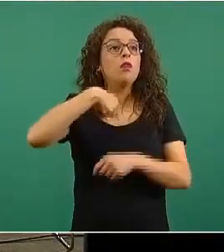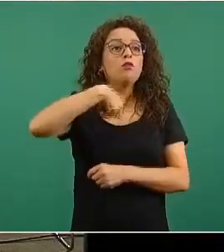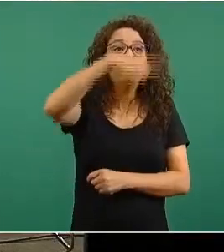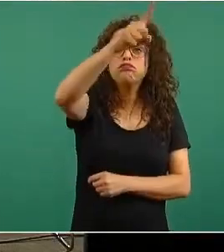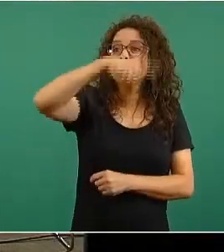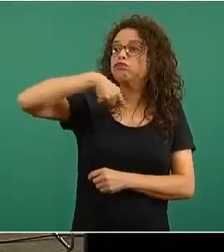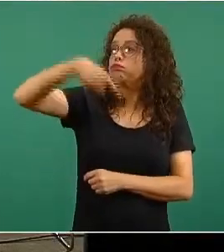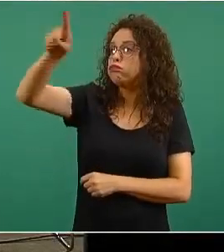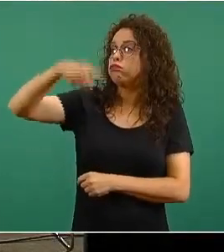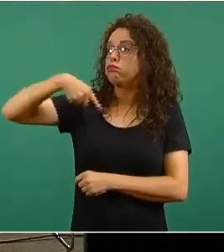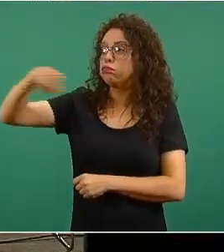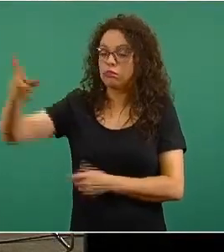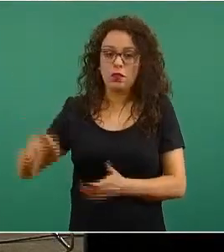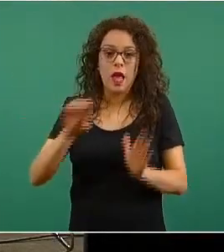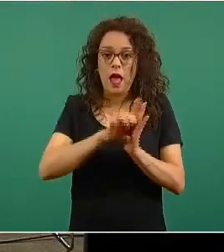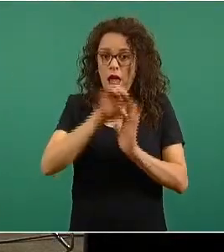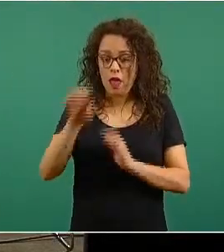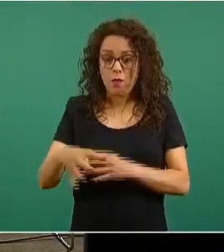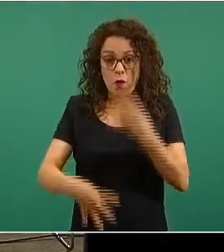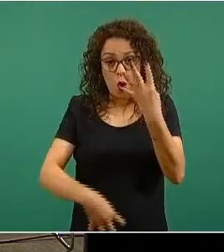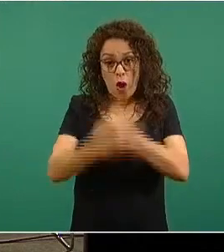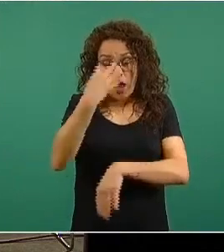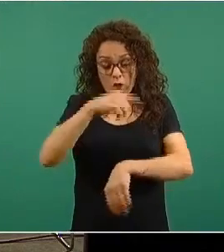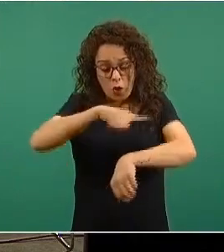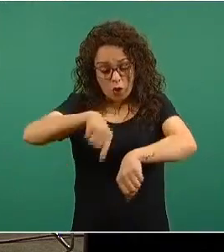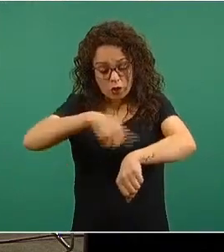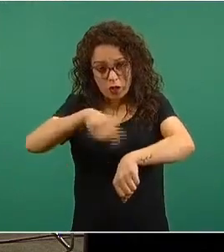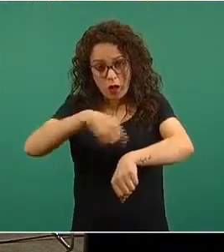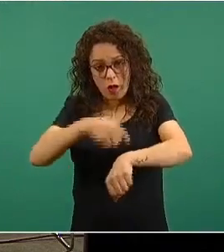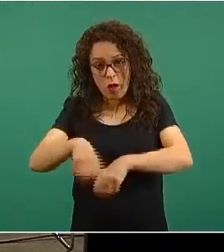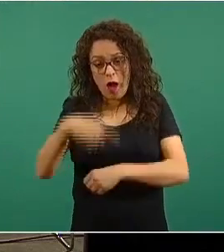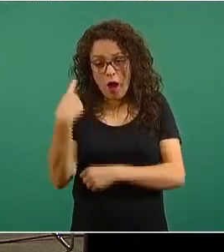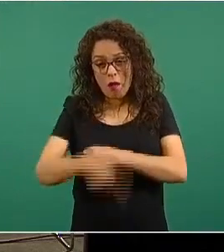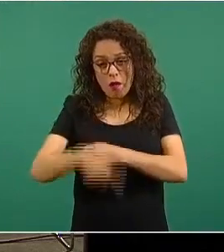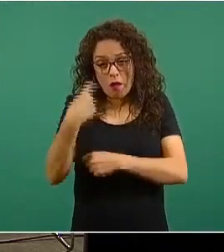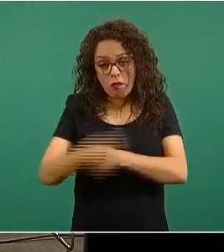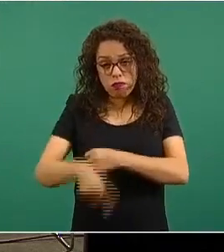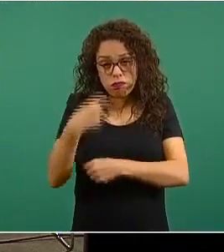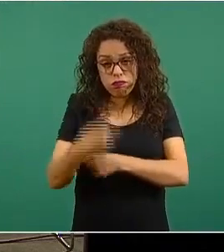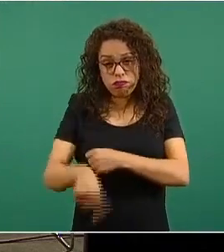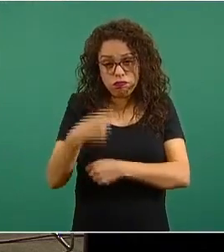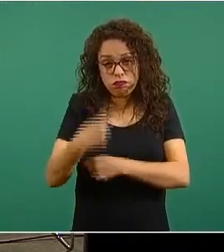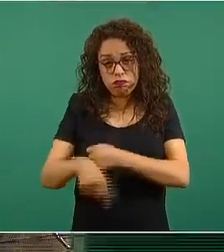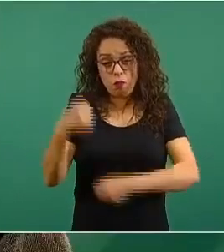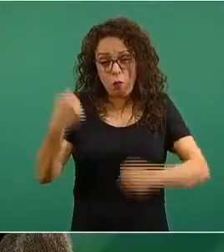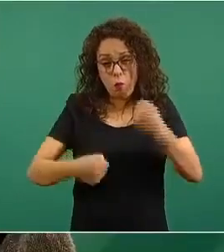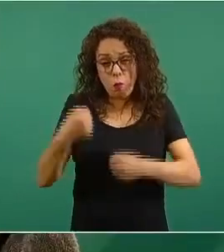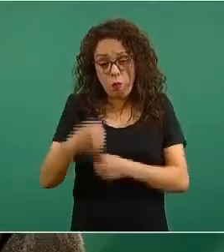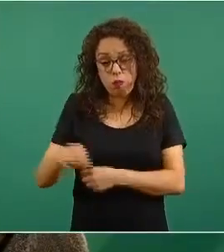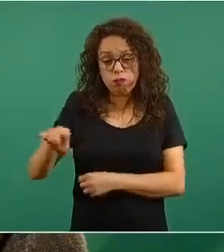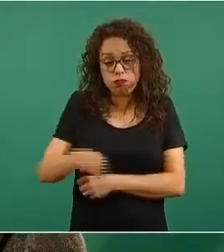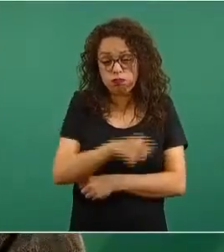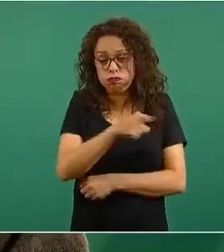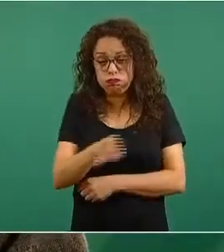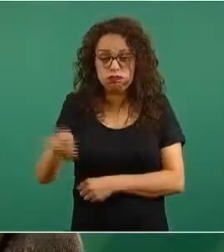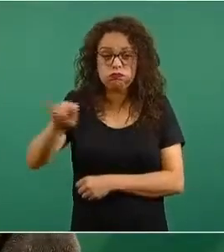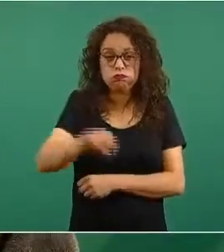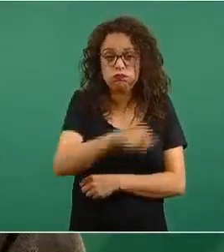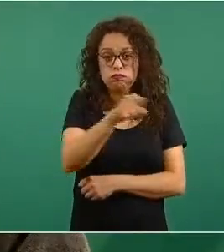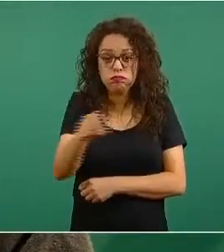que están a 14 horas de recorrido en un transporte, a lo mejor